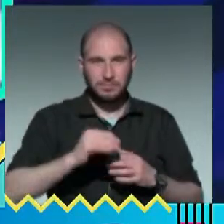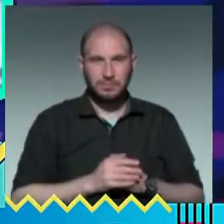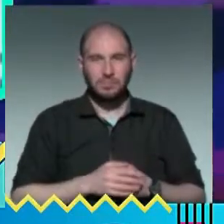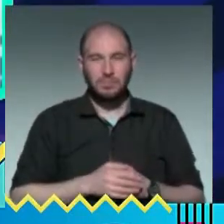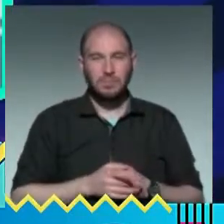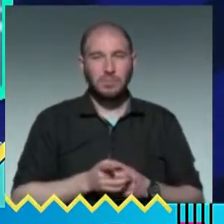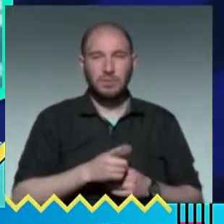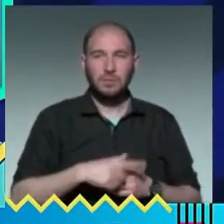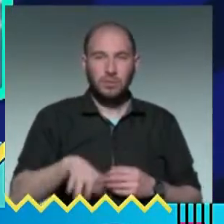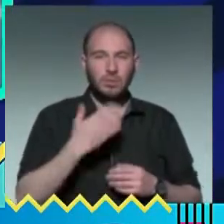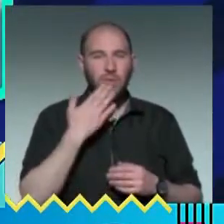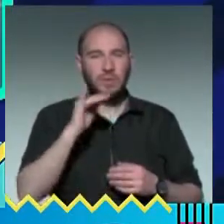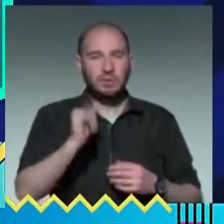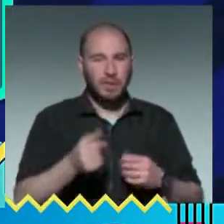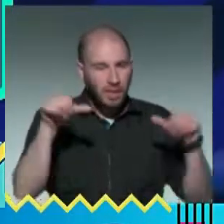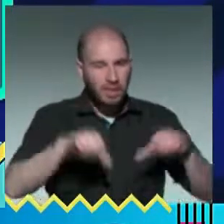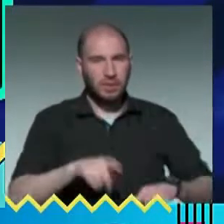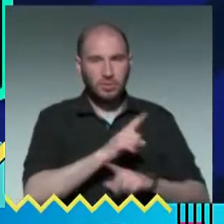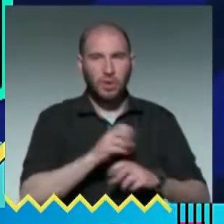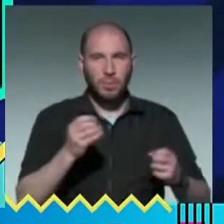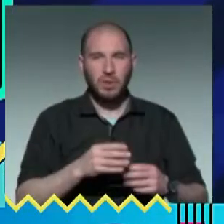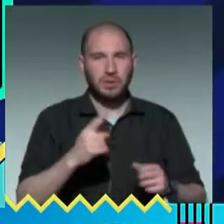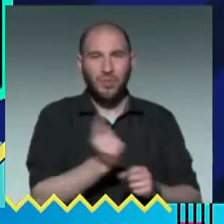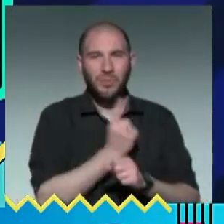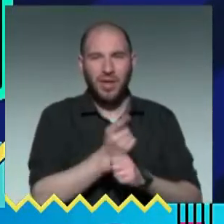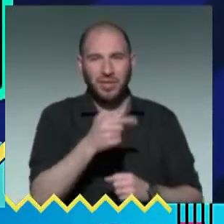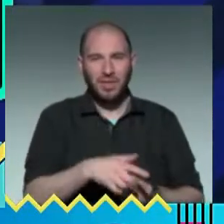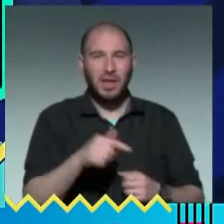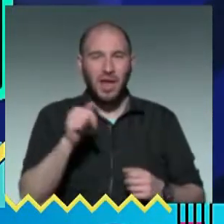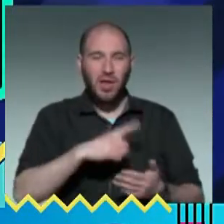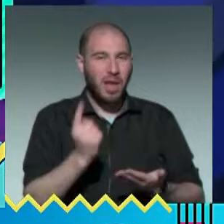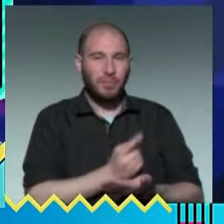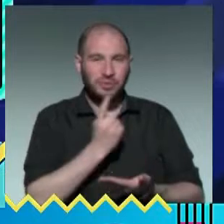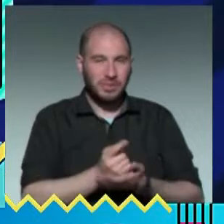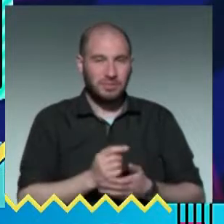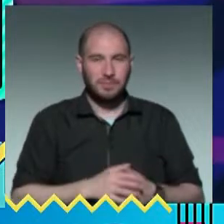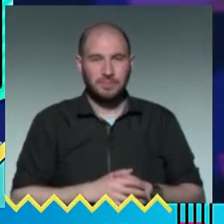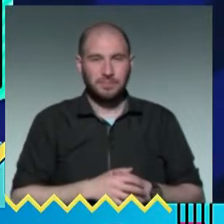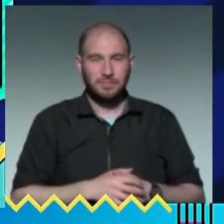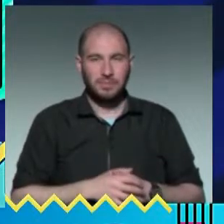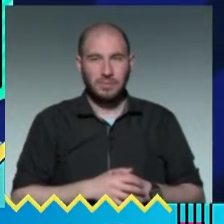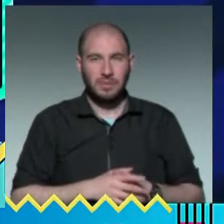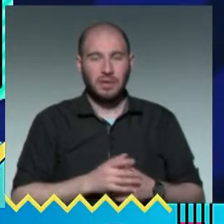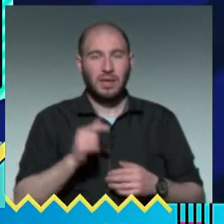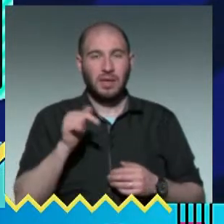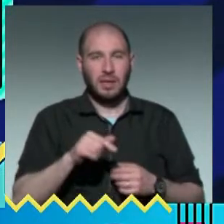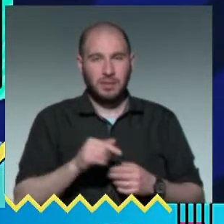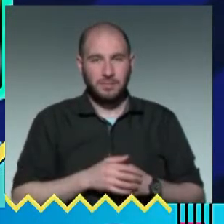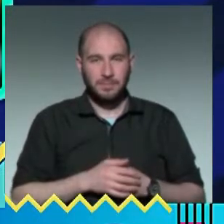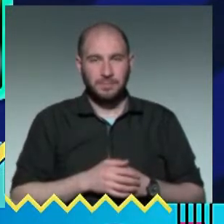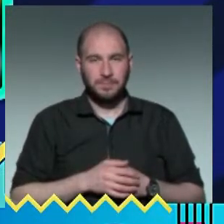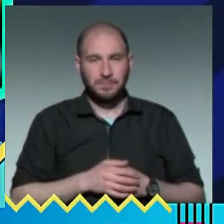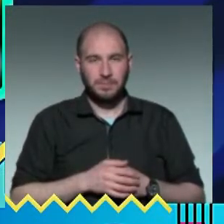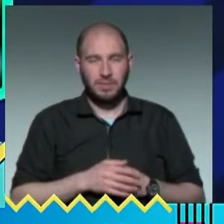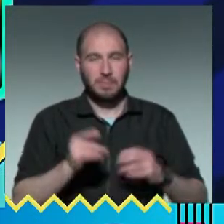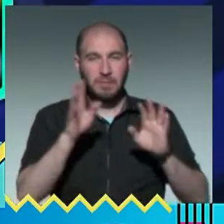que hacer que se cumpla y no que se caiga por imposibilidad, porque es imposible llegar a eso. Entonces, un poco en la parte